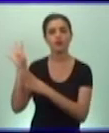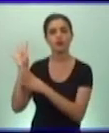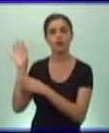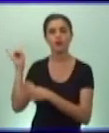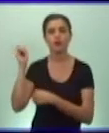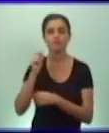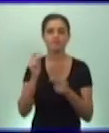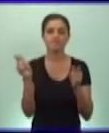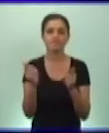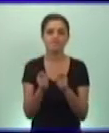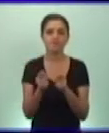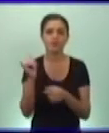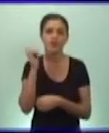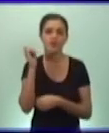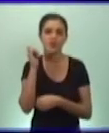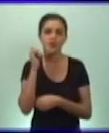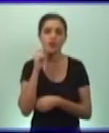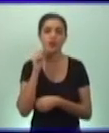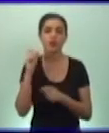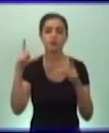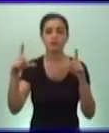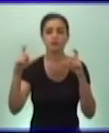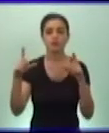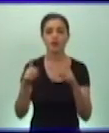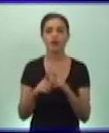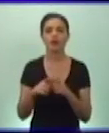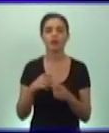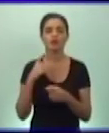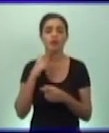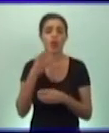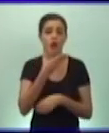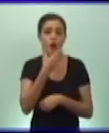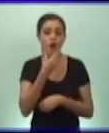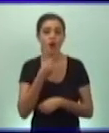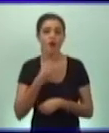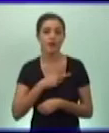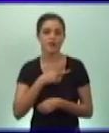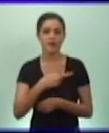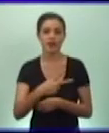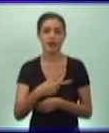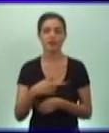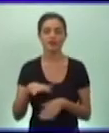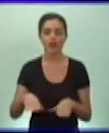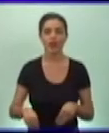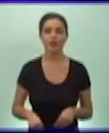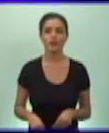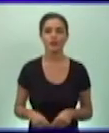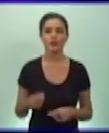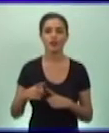material donde aparecen estas imágenes de esos jóvenes valientes que han asumido esta tarea.